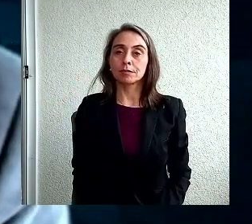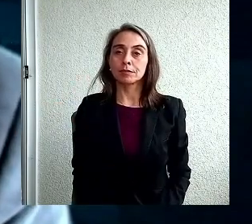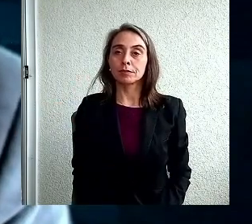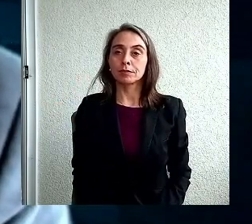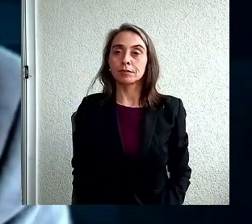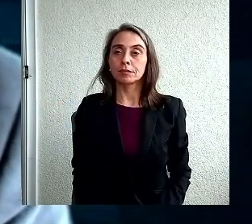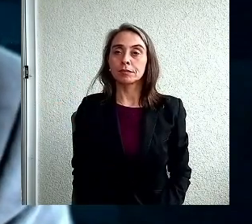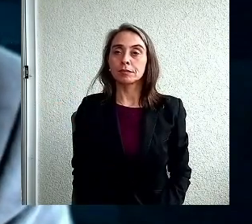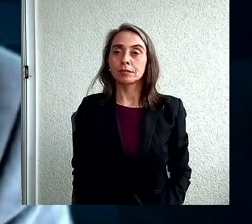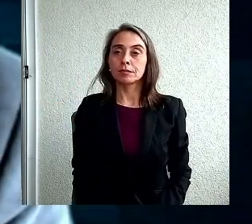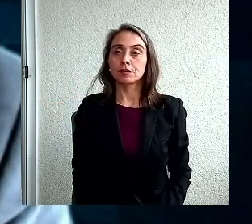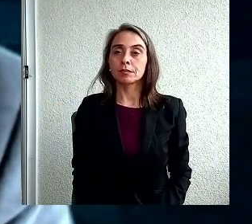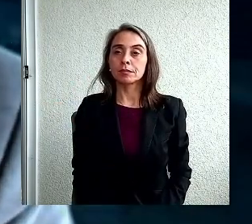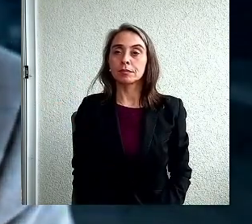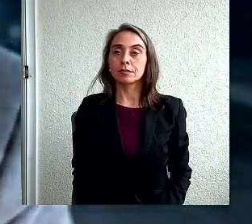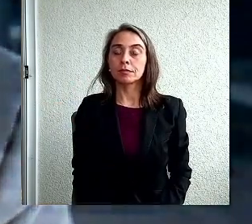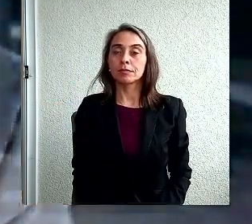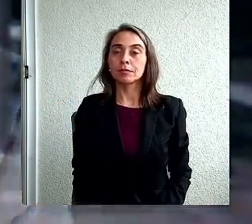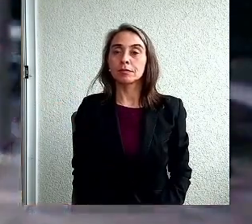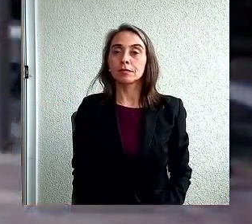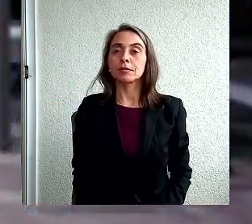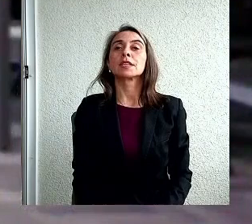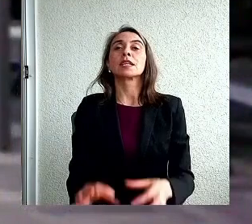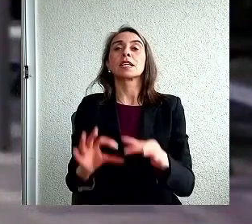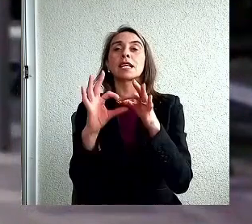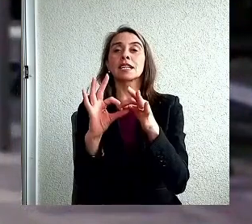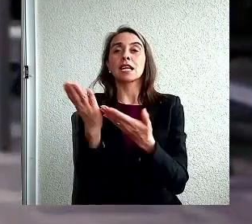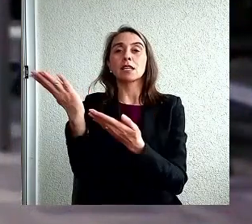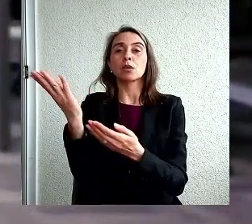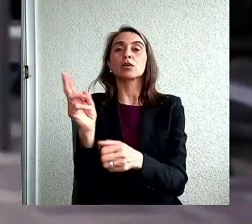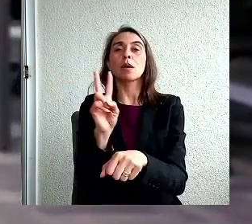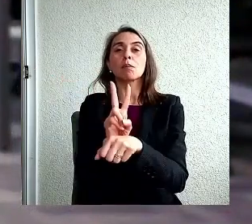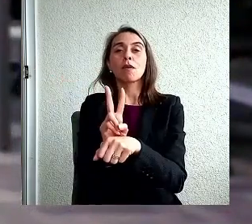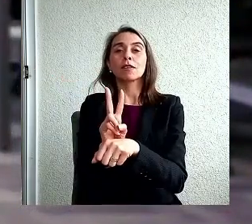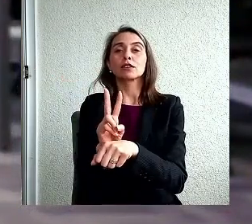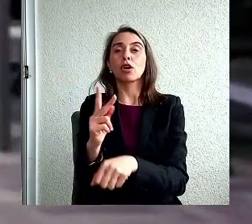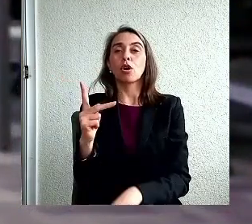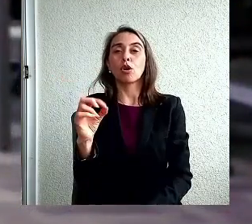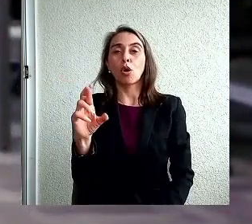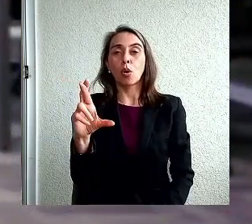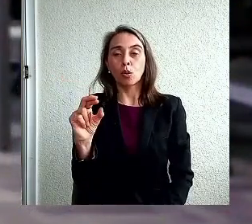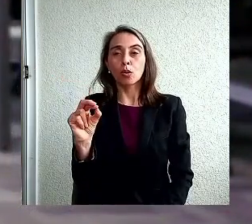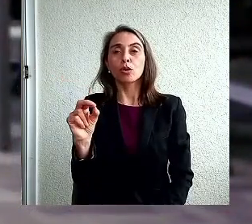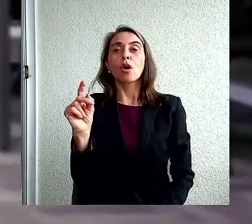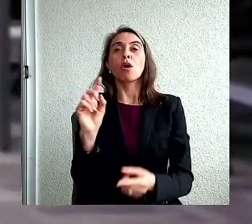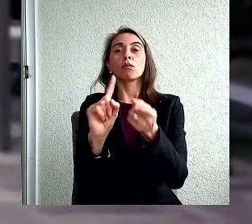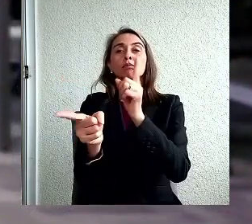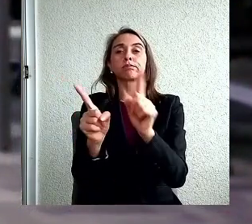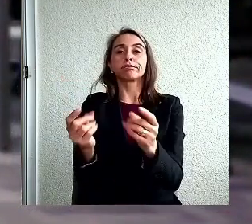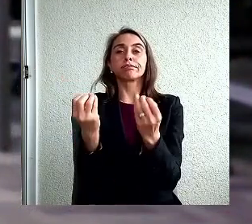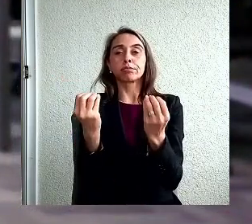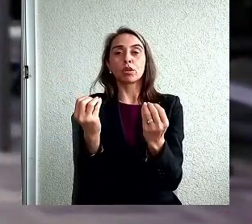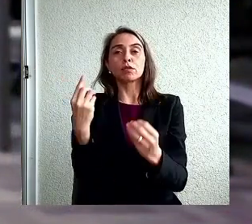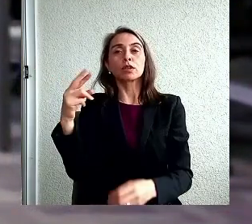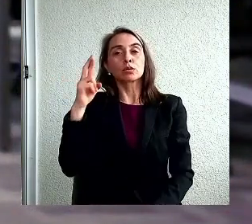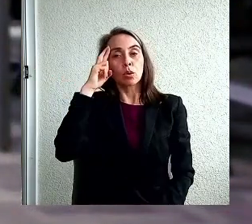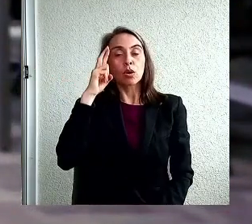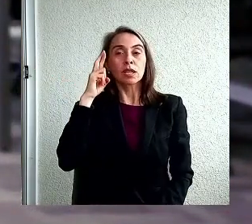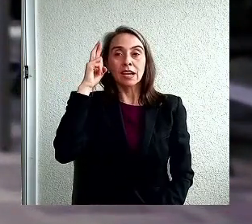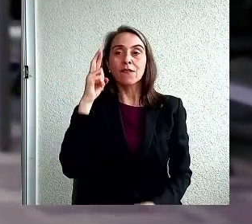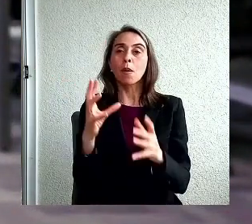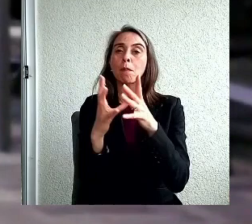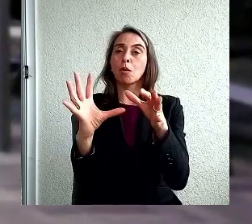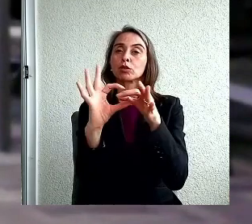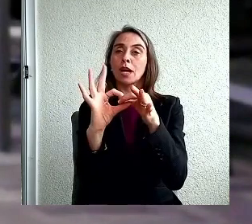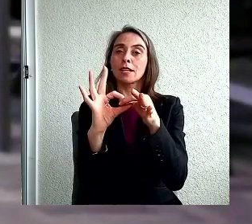Gracias a usted, profesor Cobro, por esta excelente moderación, por sus reflexiones también, y muchas gracias a todos los panelistas que